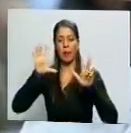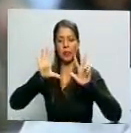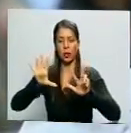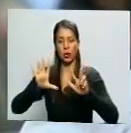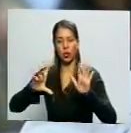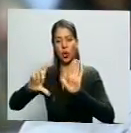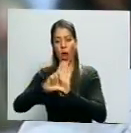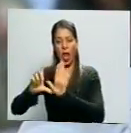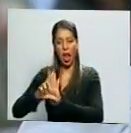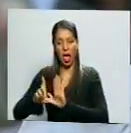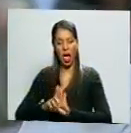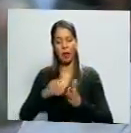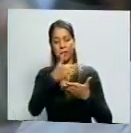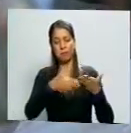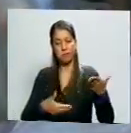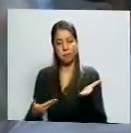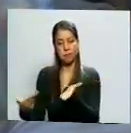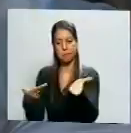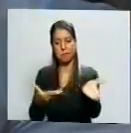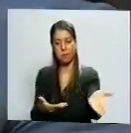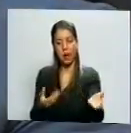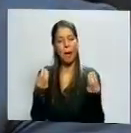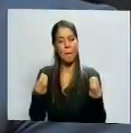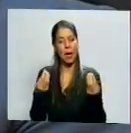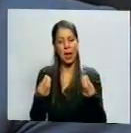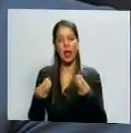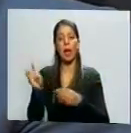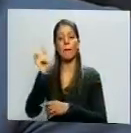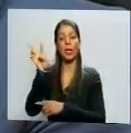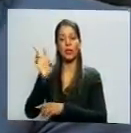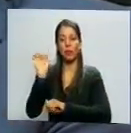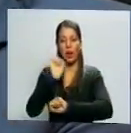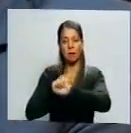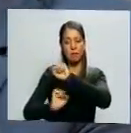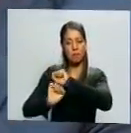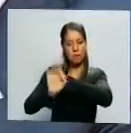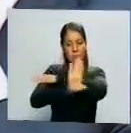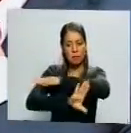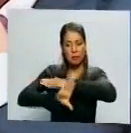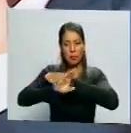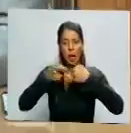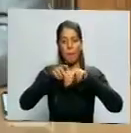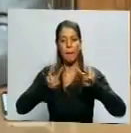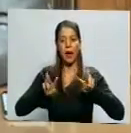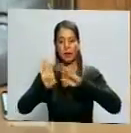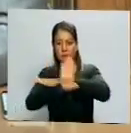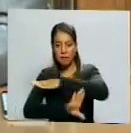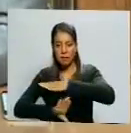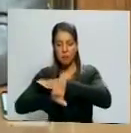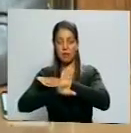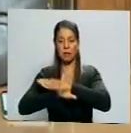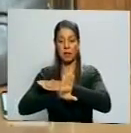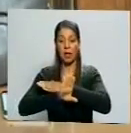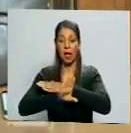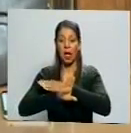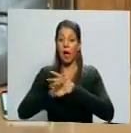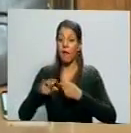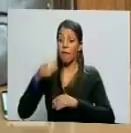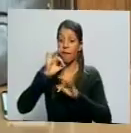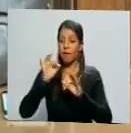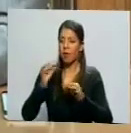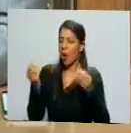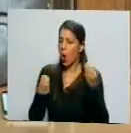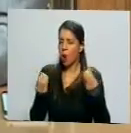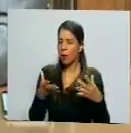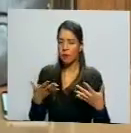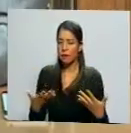de instrumentos legales para la defensa de la soberanía nacional y la paz de nuestro pueblo, teniendo como una de sus herramientas